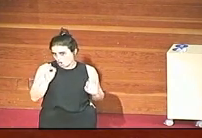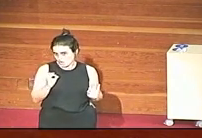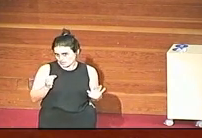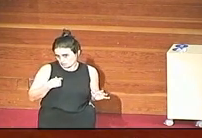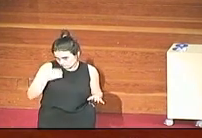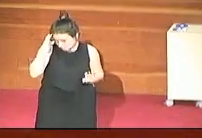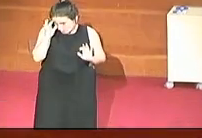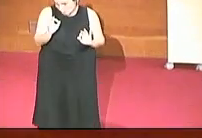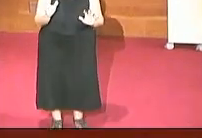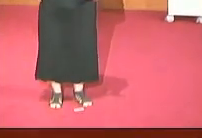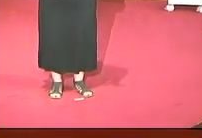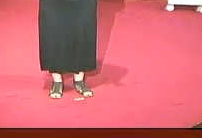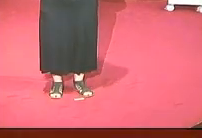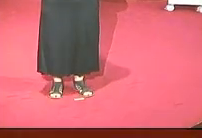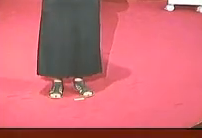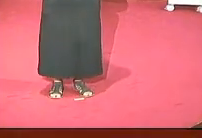yo creo también